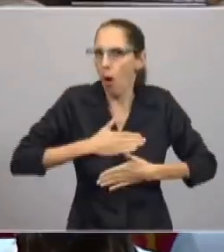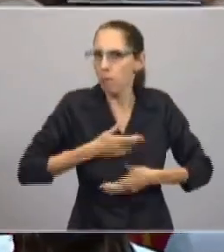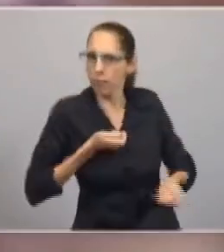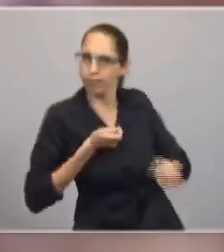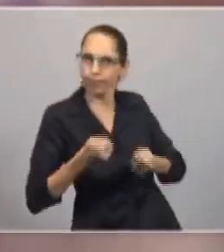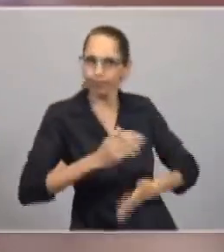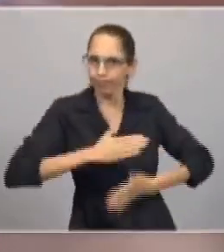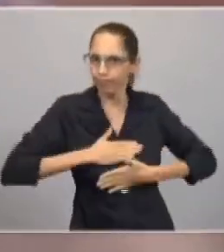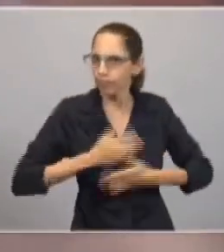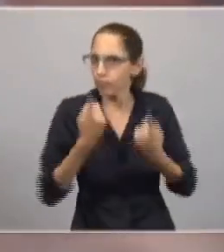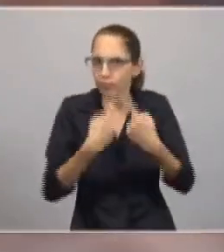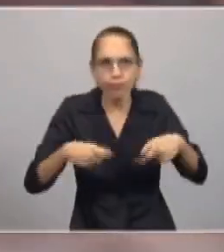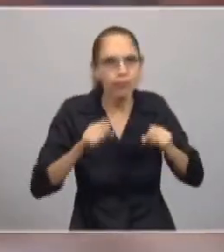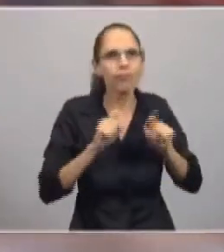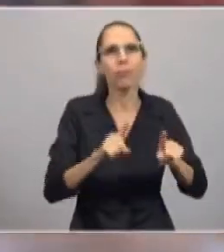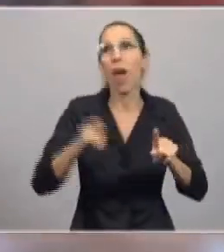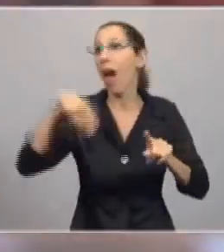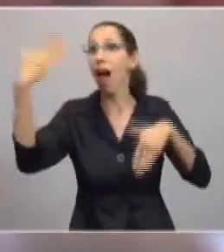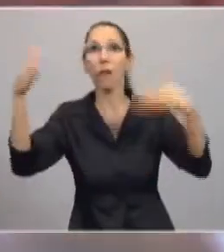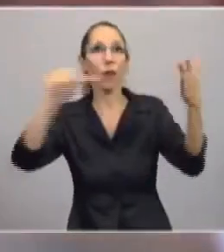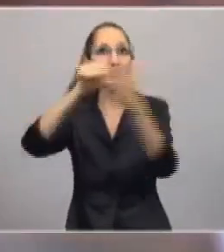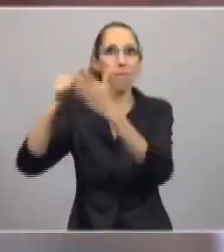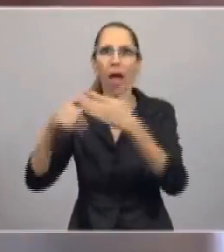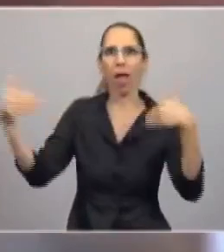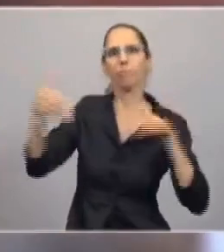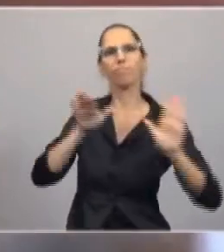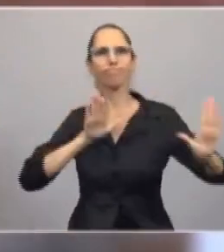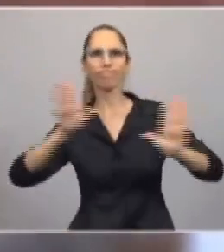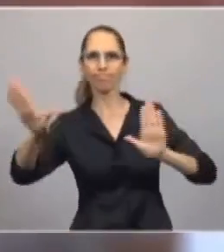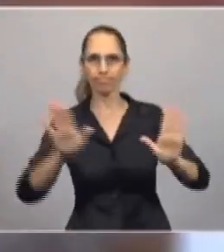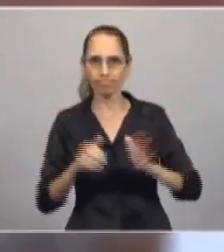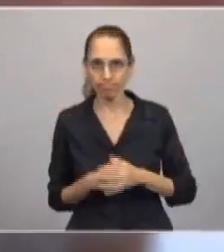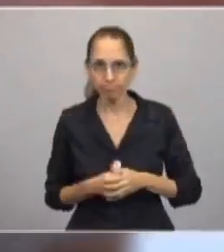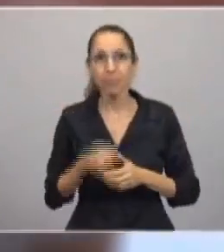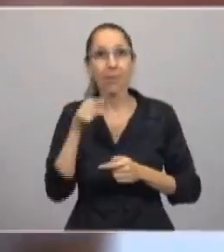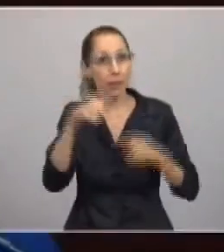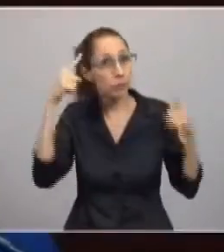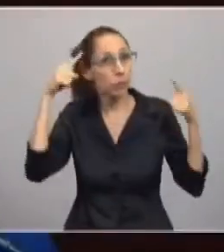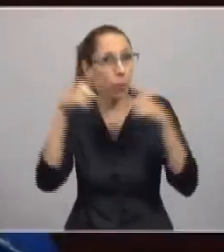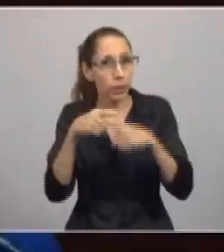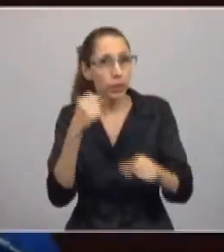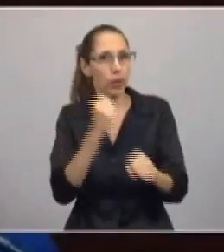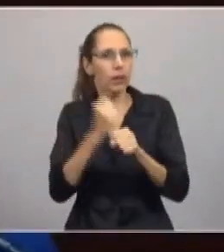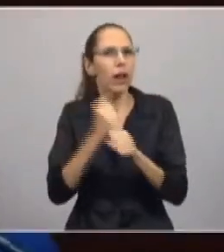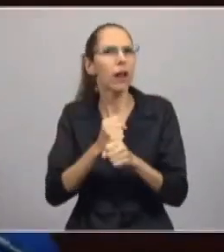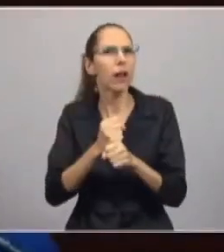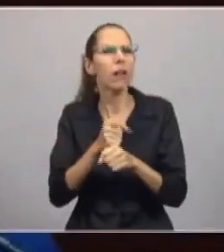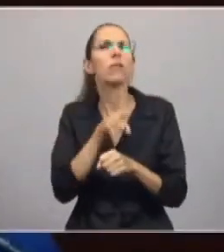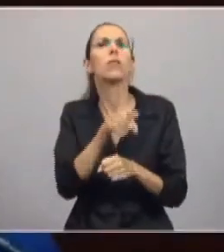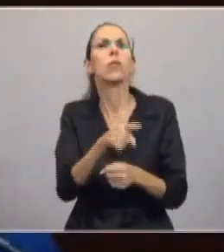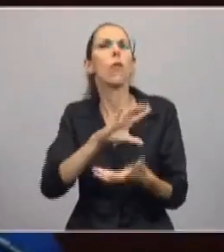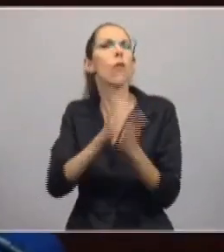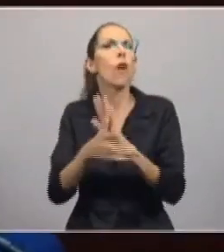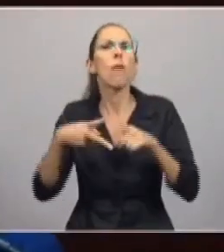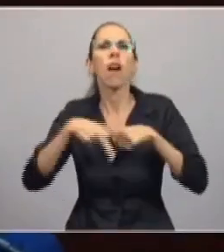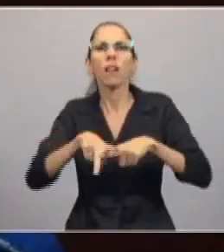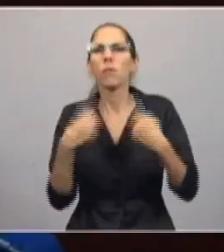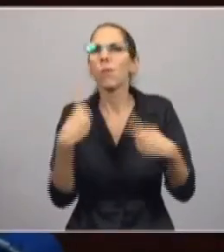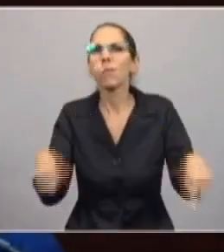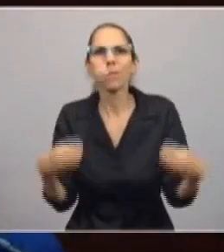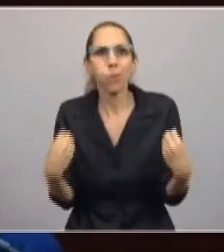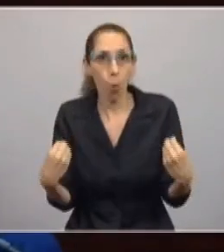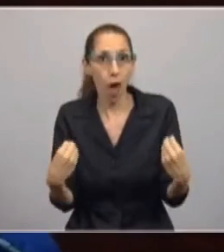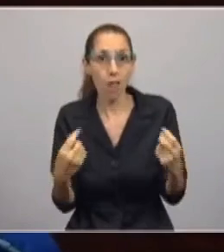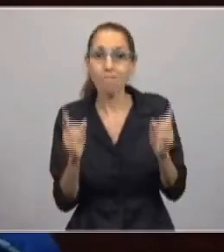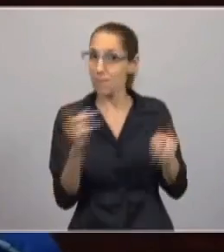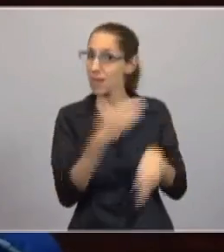instrumentos y limitan la intervención extranjera. Y para esas tareas y objetivos tienen una sola y la misma herramienta, el